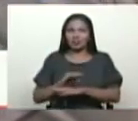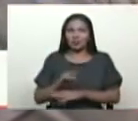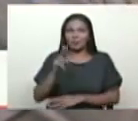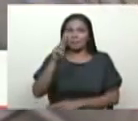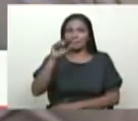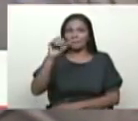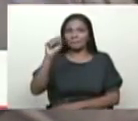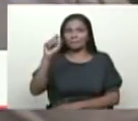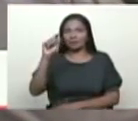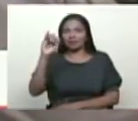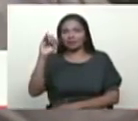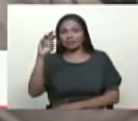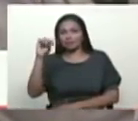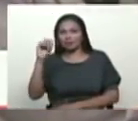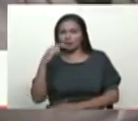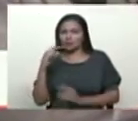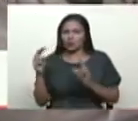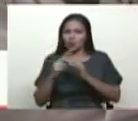¿lo sabías?